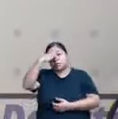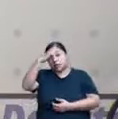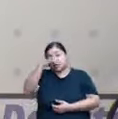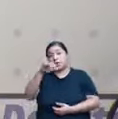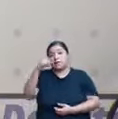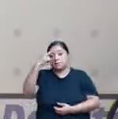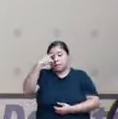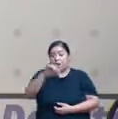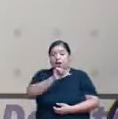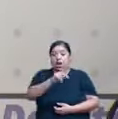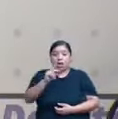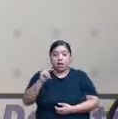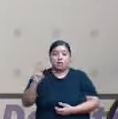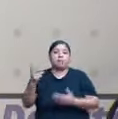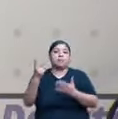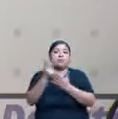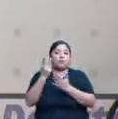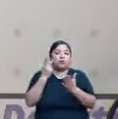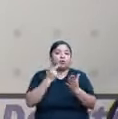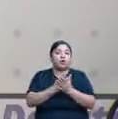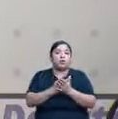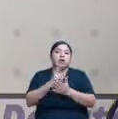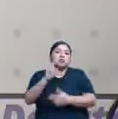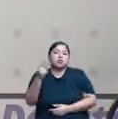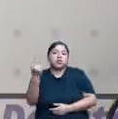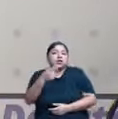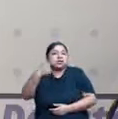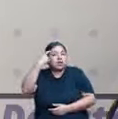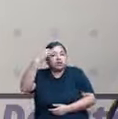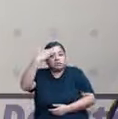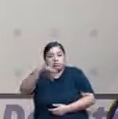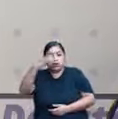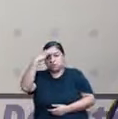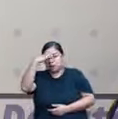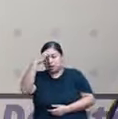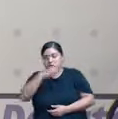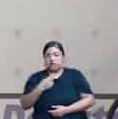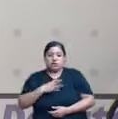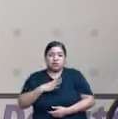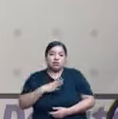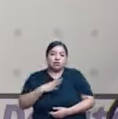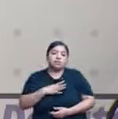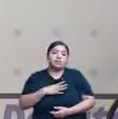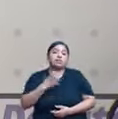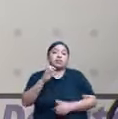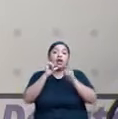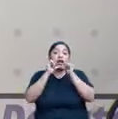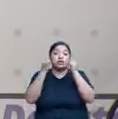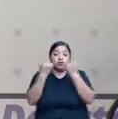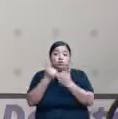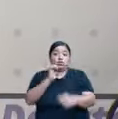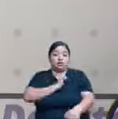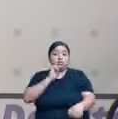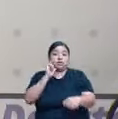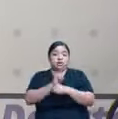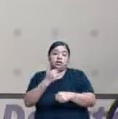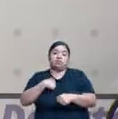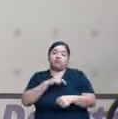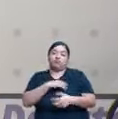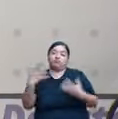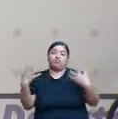aplicaciones y programación sin requerir conocimiento técnico previo. Trabajamos en colaboración con asociaciones especializadas para